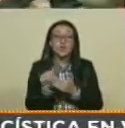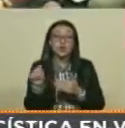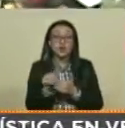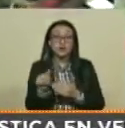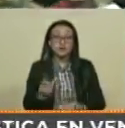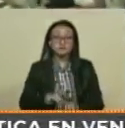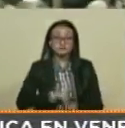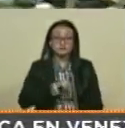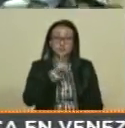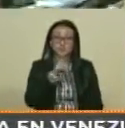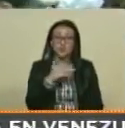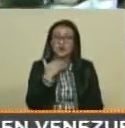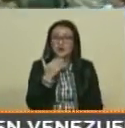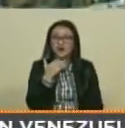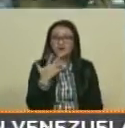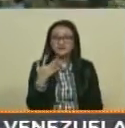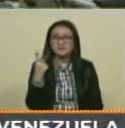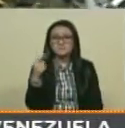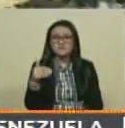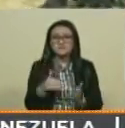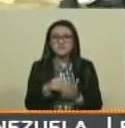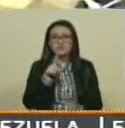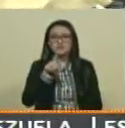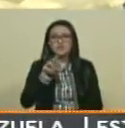1.156 mil millones de dólares, casi